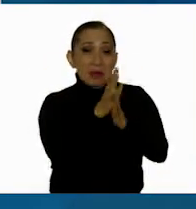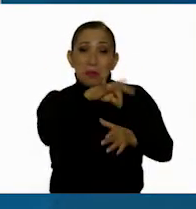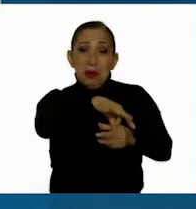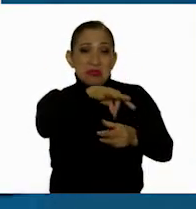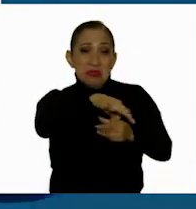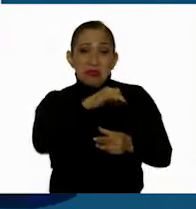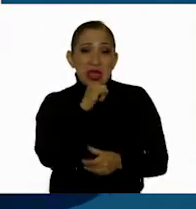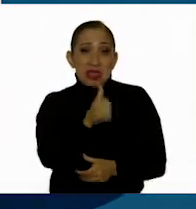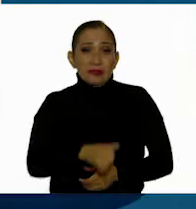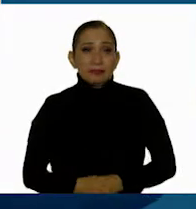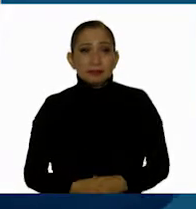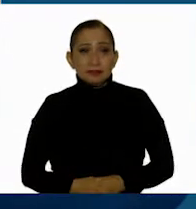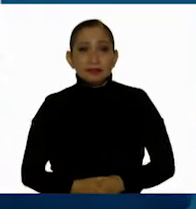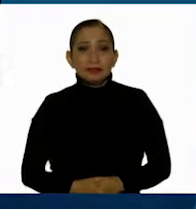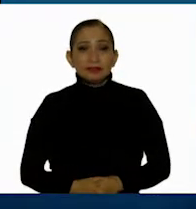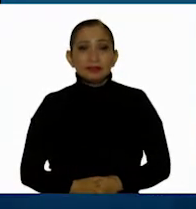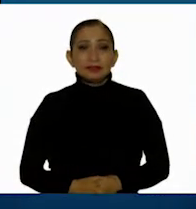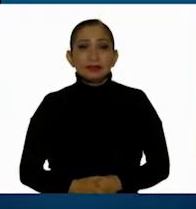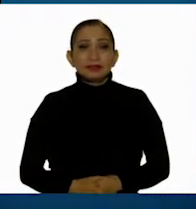política.